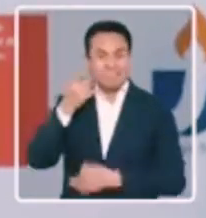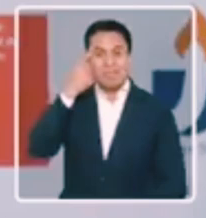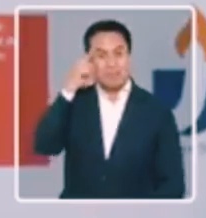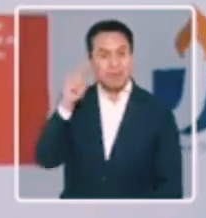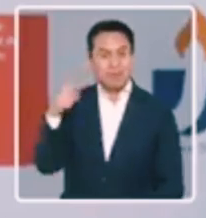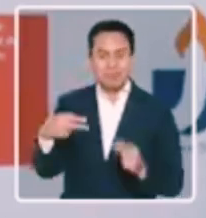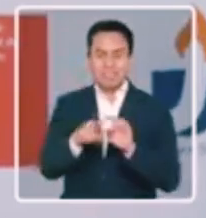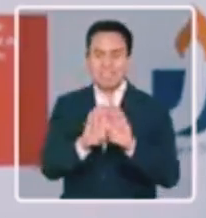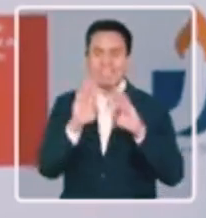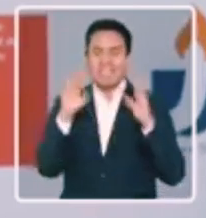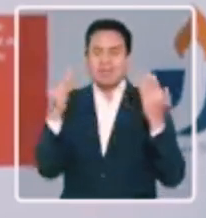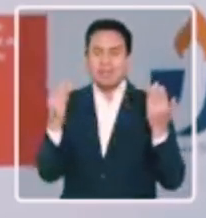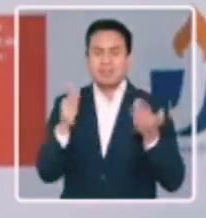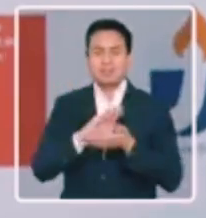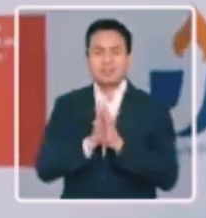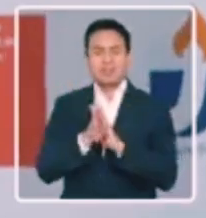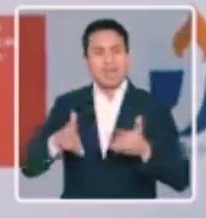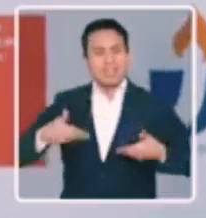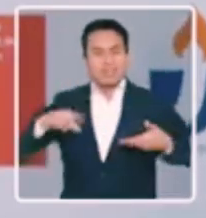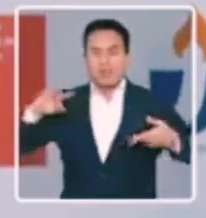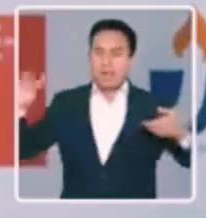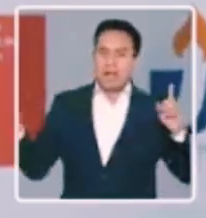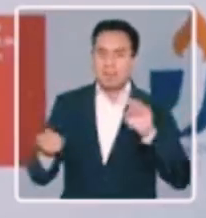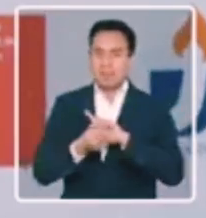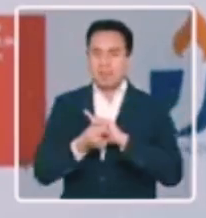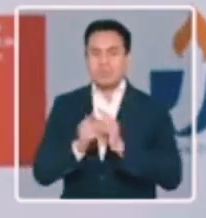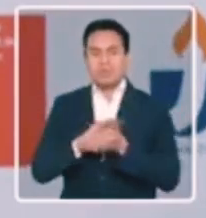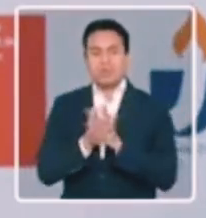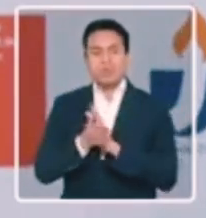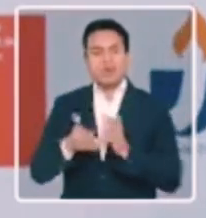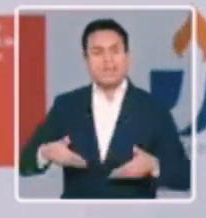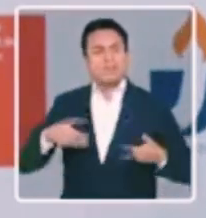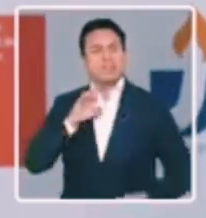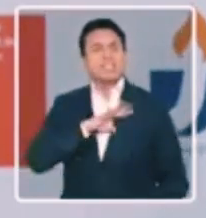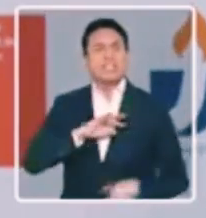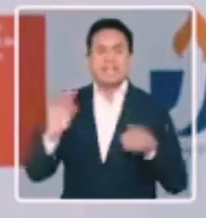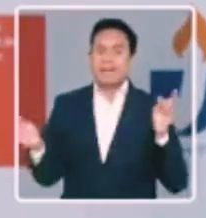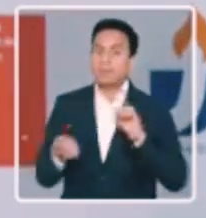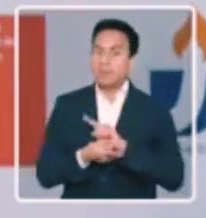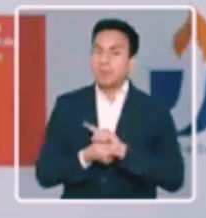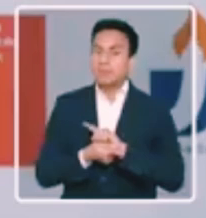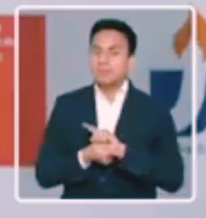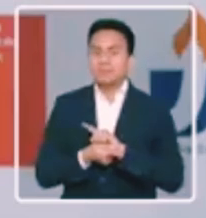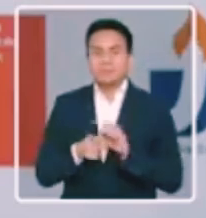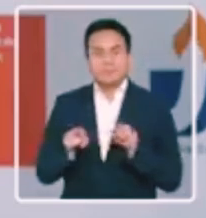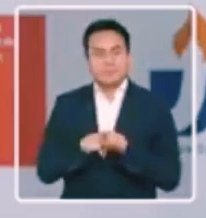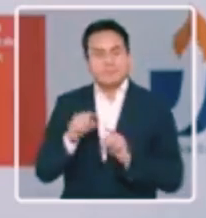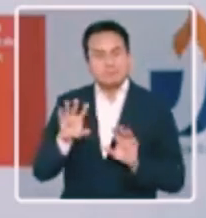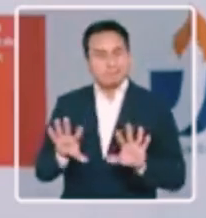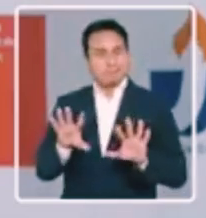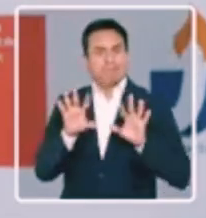se inauguraron y todo el ánimo cambió y todo el ánimo de chile cambió fue